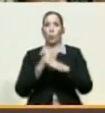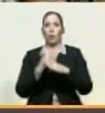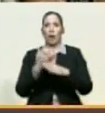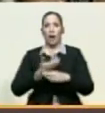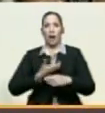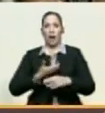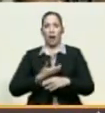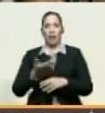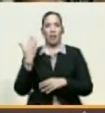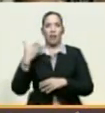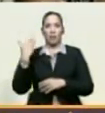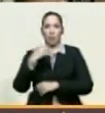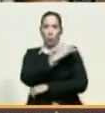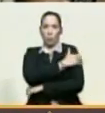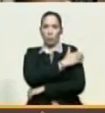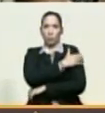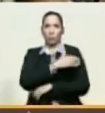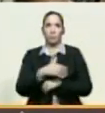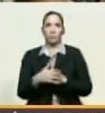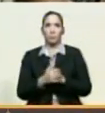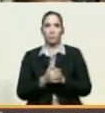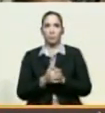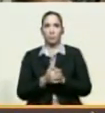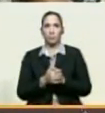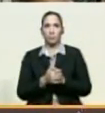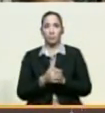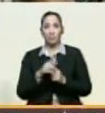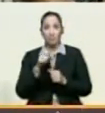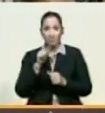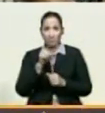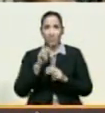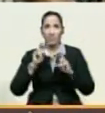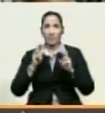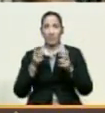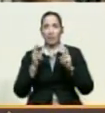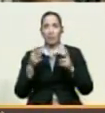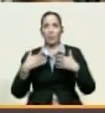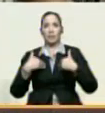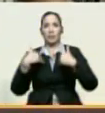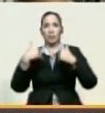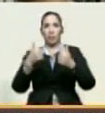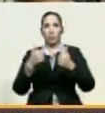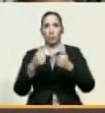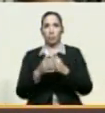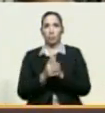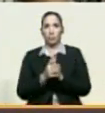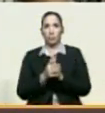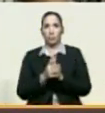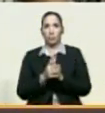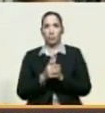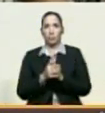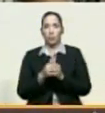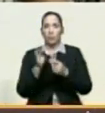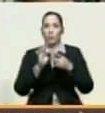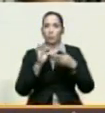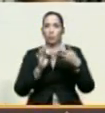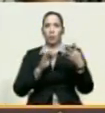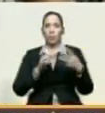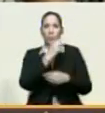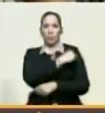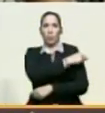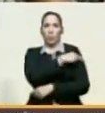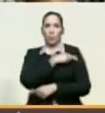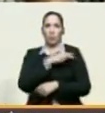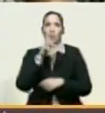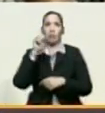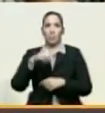Carlos Ocariz. Principales denuncias hechas por el alcalde tienen que ver con el tema de la salud. Habla de un desmantelamiento del Hospital Pérez de León 1 y